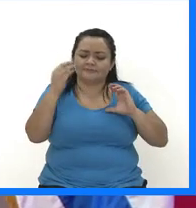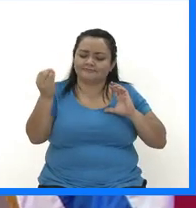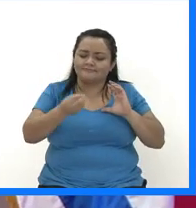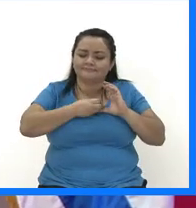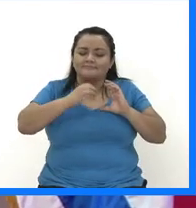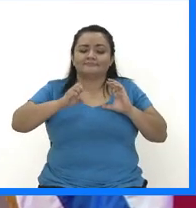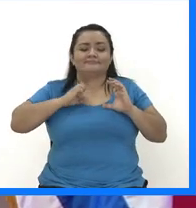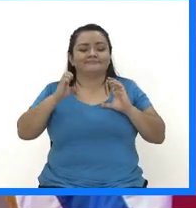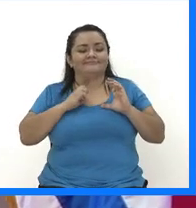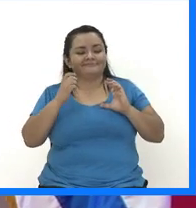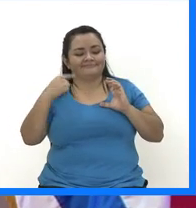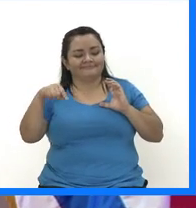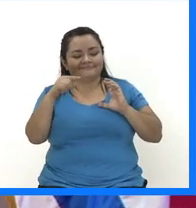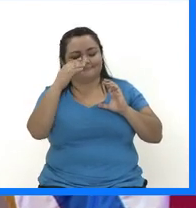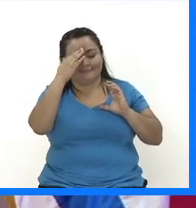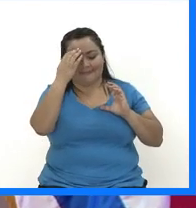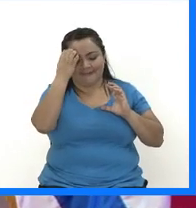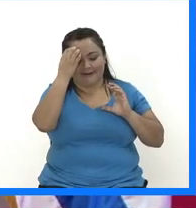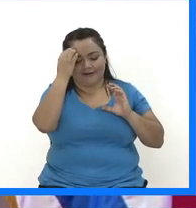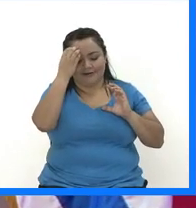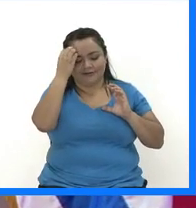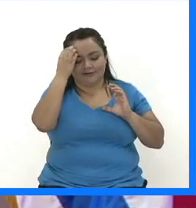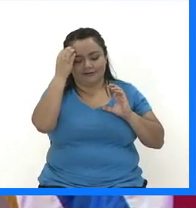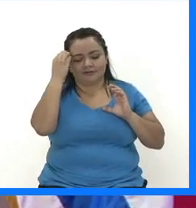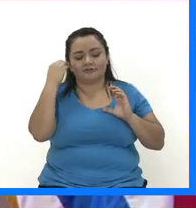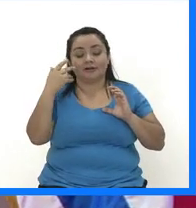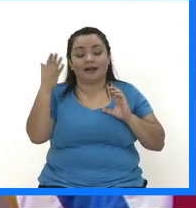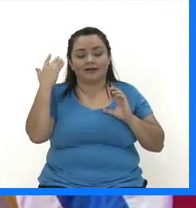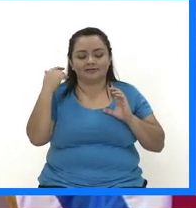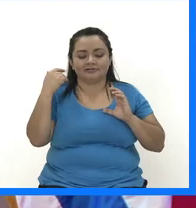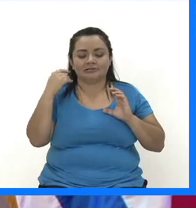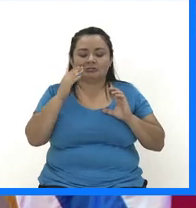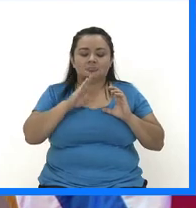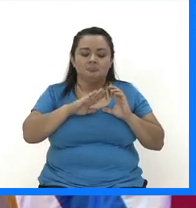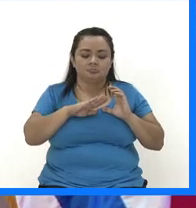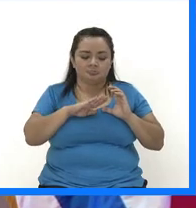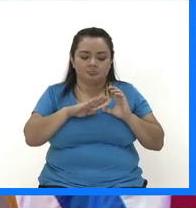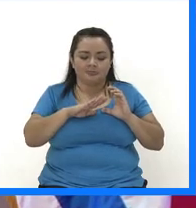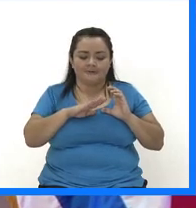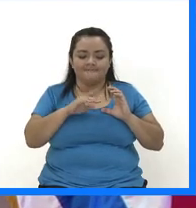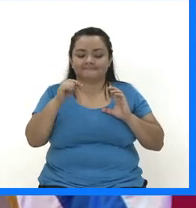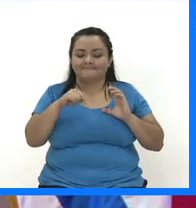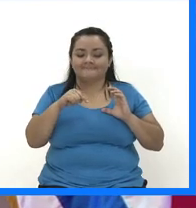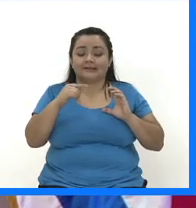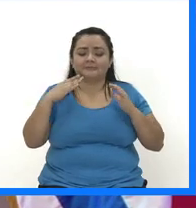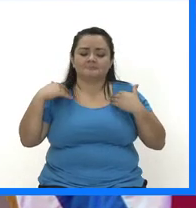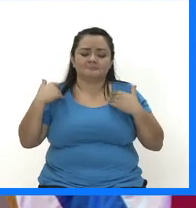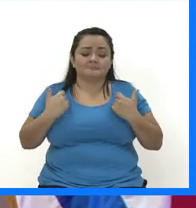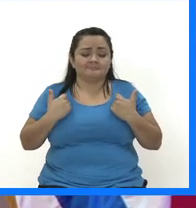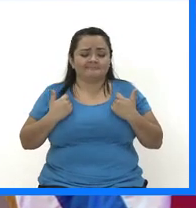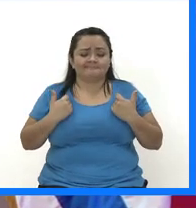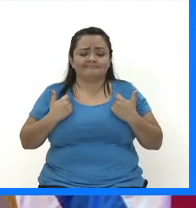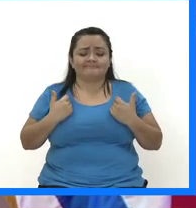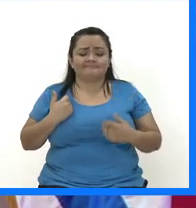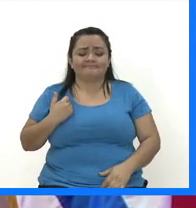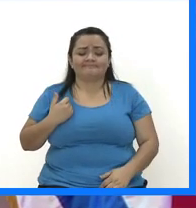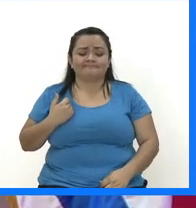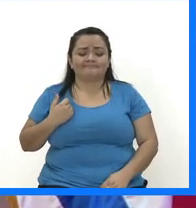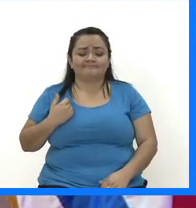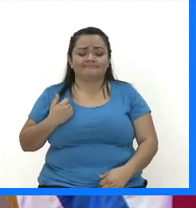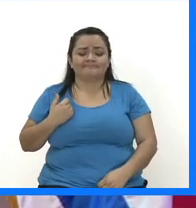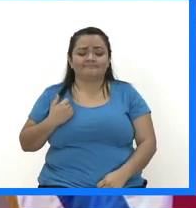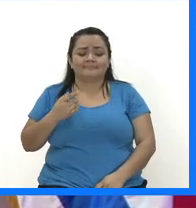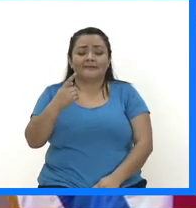de aquellos que permitieron que sus sueños se derrumbaron aquellos que se rindieron señor ante la adversidad